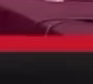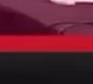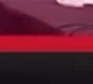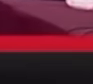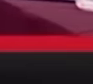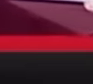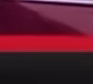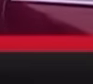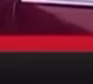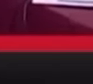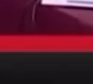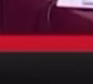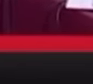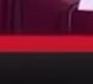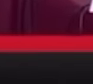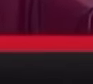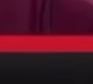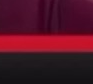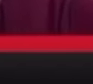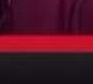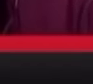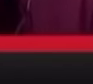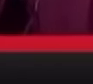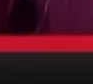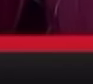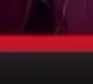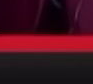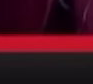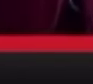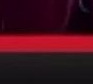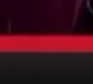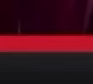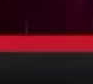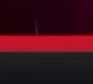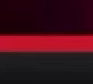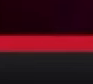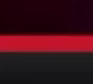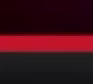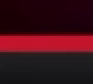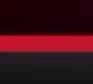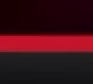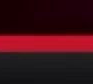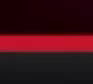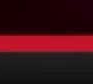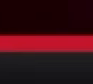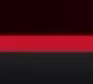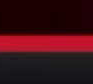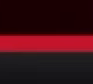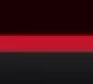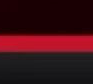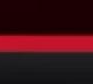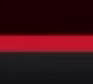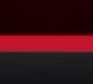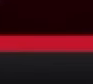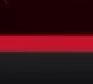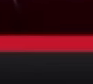respecto, nosotros hemos cuidado muchísimo las áreas verdes y eso ha sido no solo una política implementada en esta gestión, sino en la